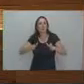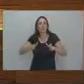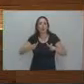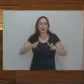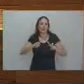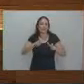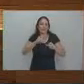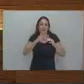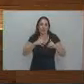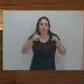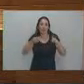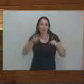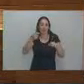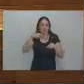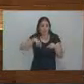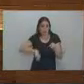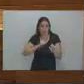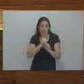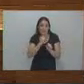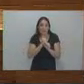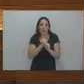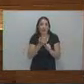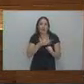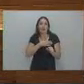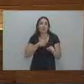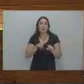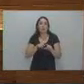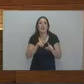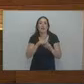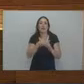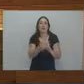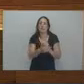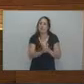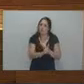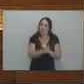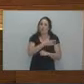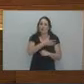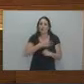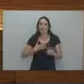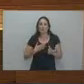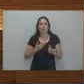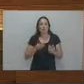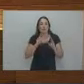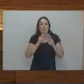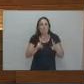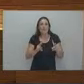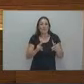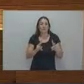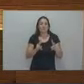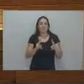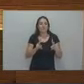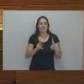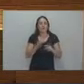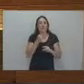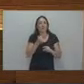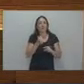mucho menos asesores de los partidos políticos. Queríamos plantear un debate sobre la importancia que tenía reforzar el control legislativo frente al Ejecutivo.